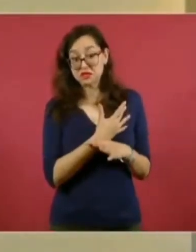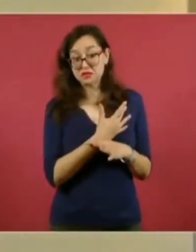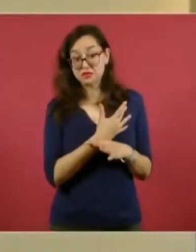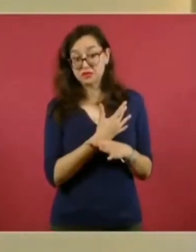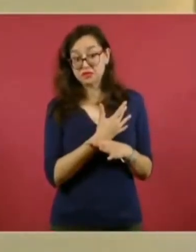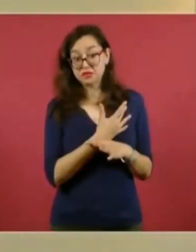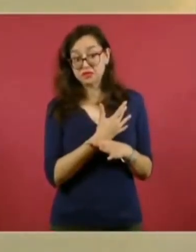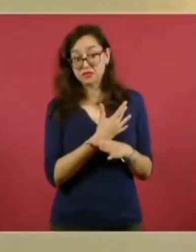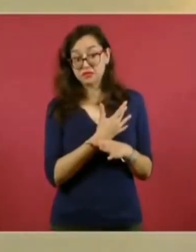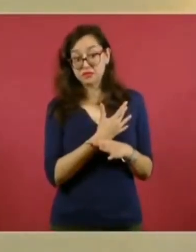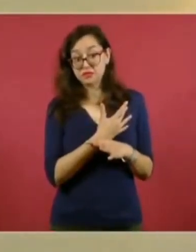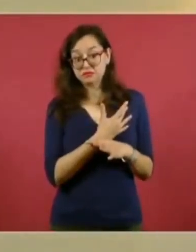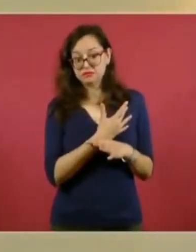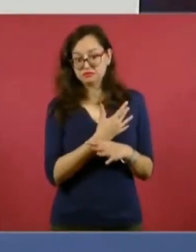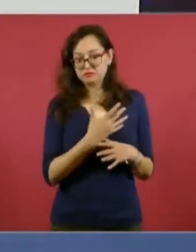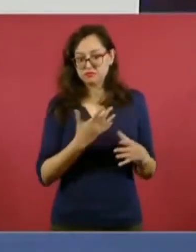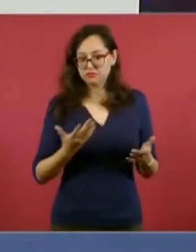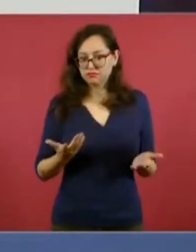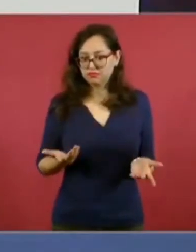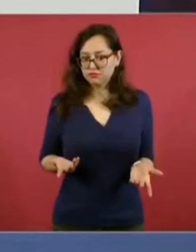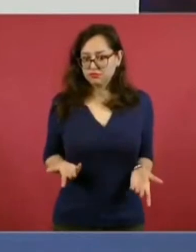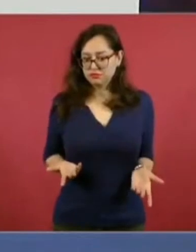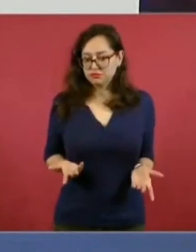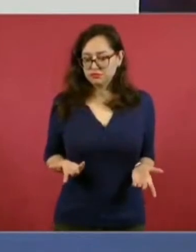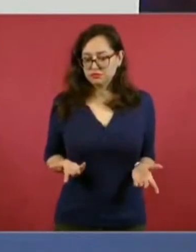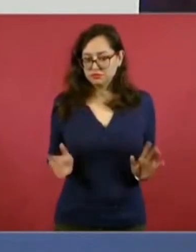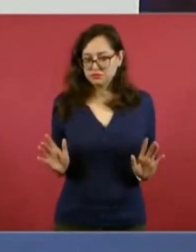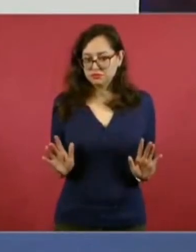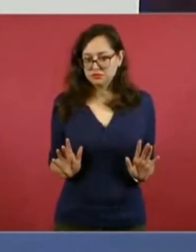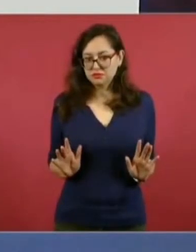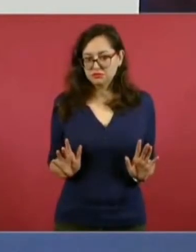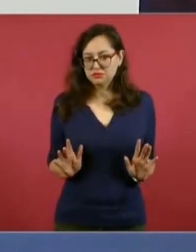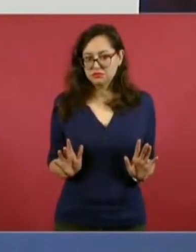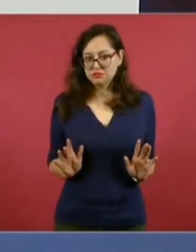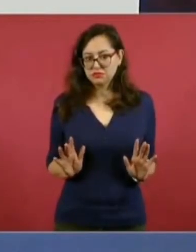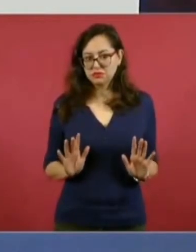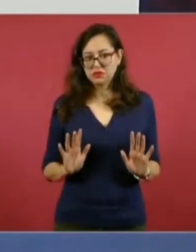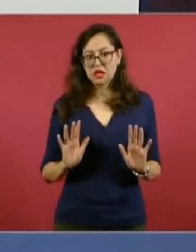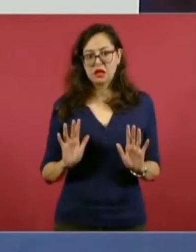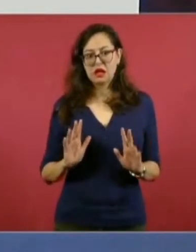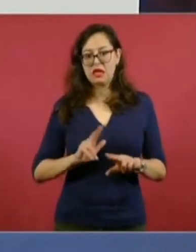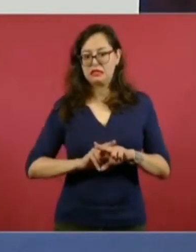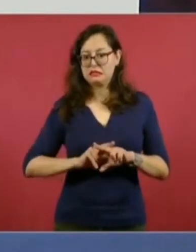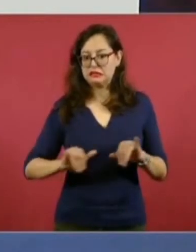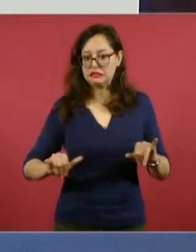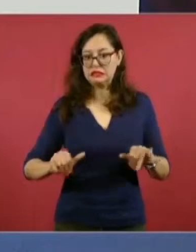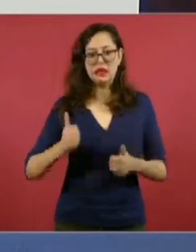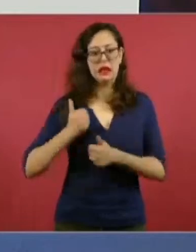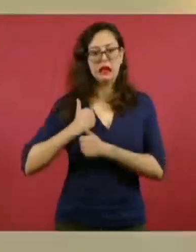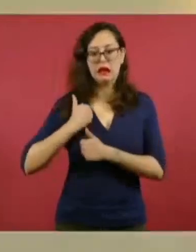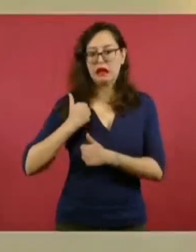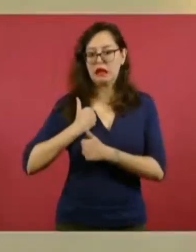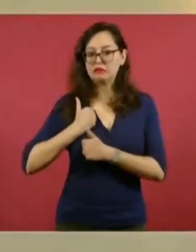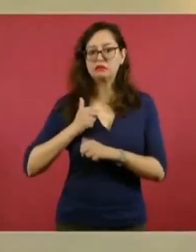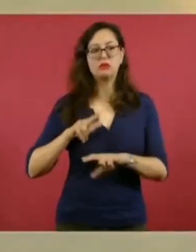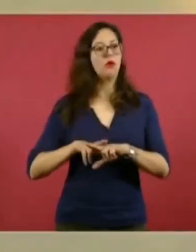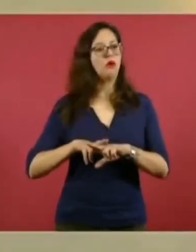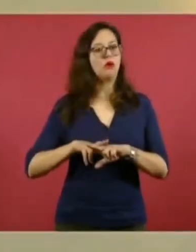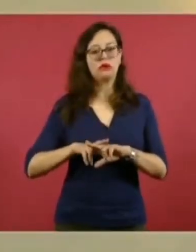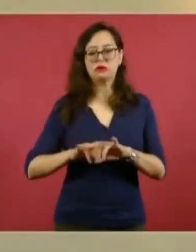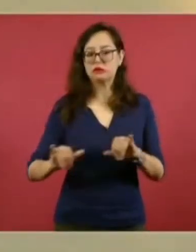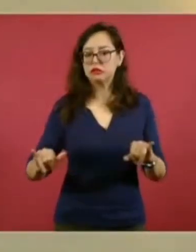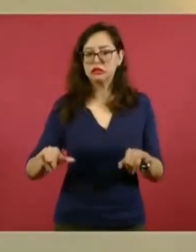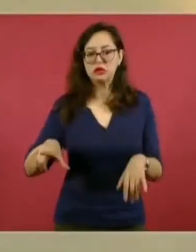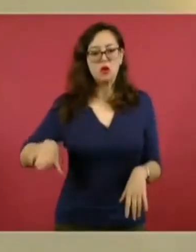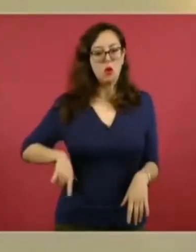No se hablaba del ejército ni